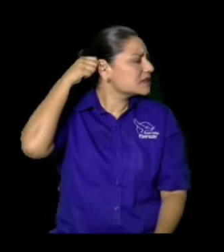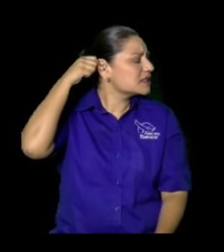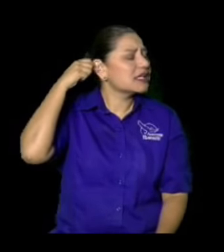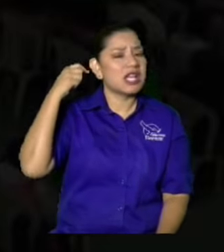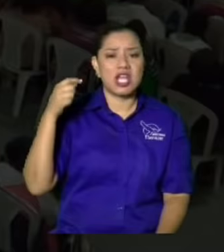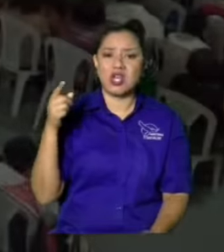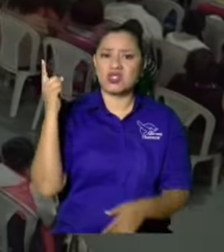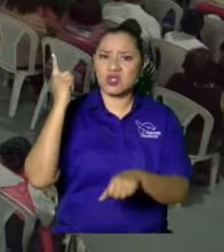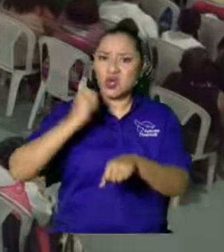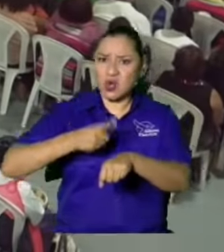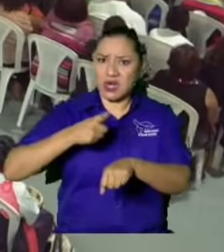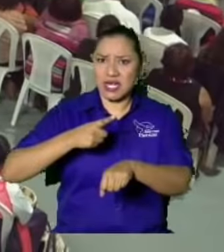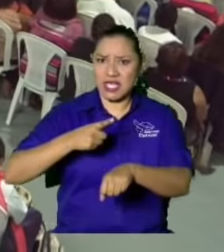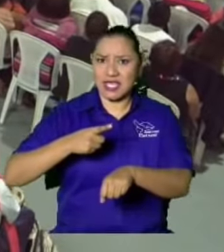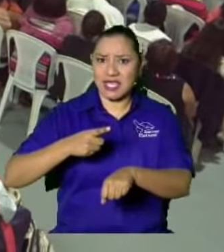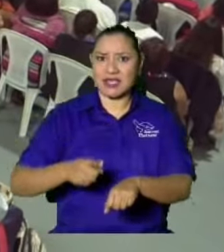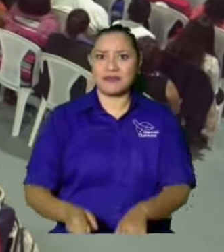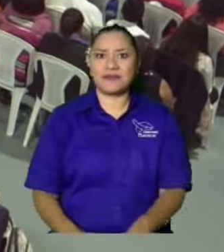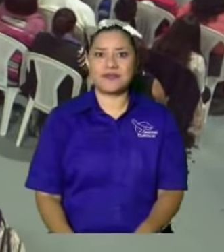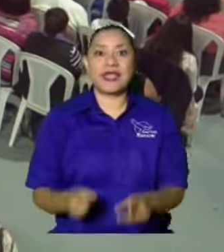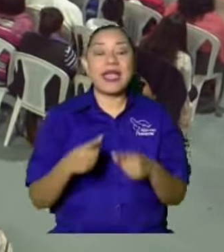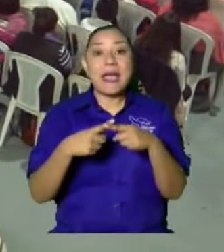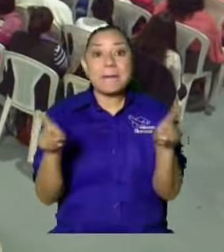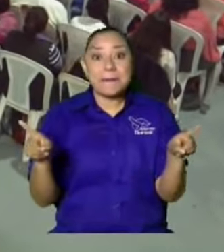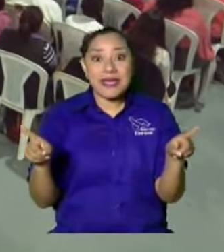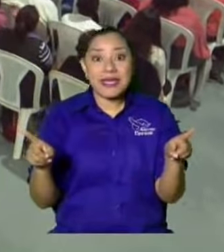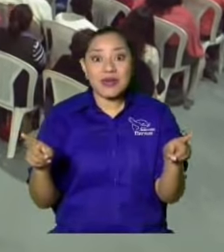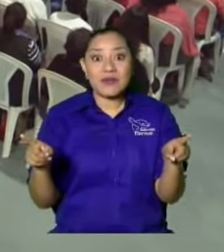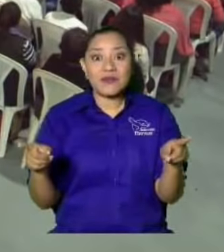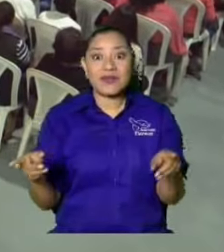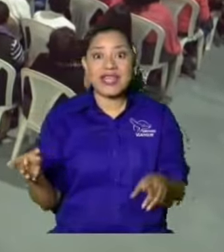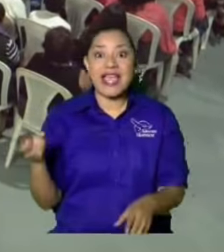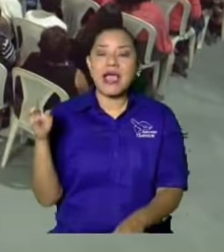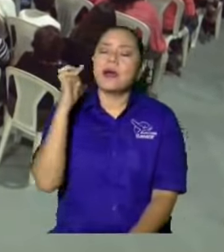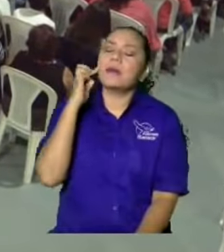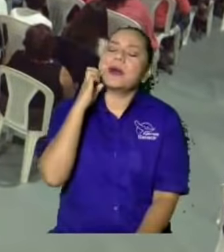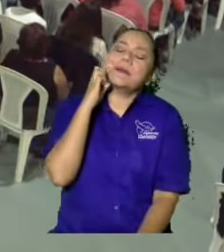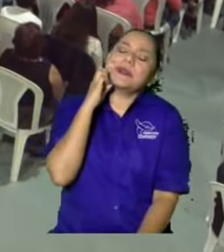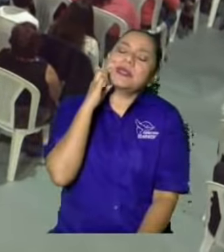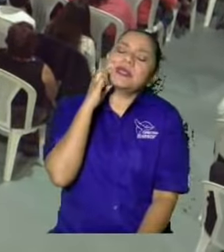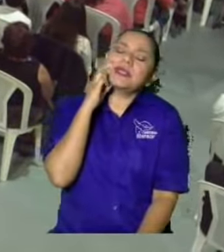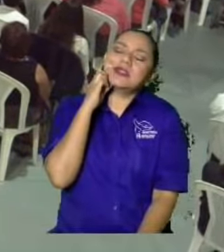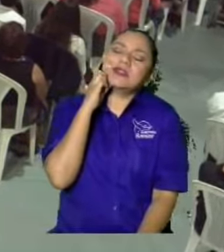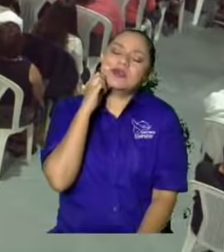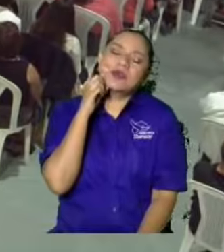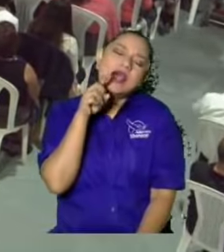el pelito, hermano, ahí le da. Pero ¿sabe qué dicen después ellos? Papito, yo te amo.